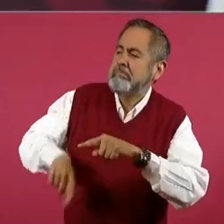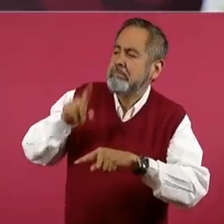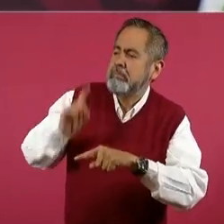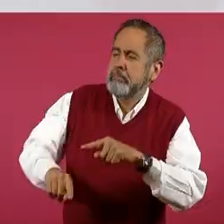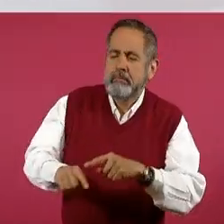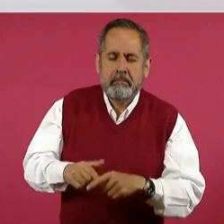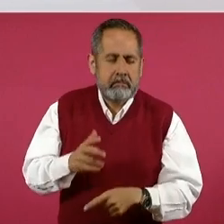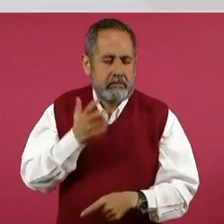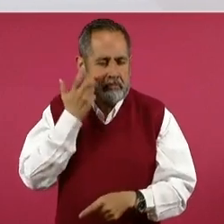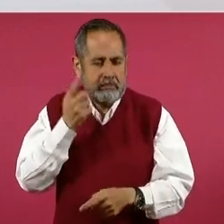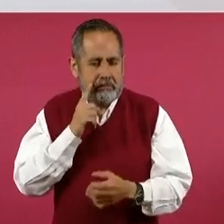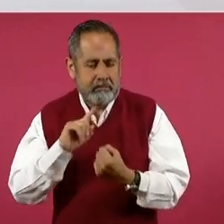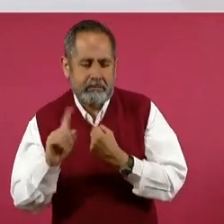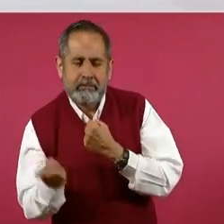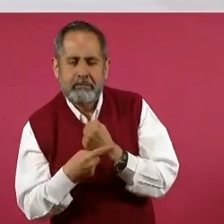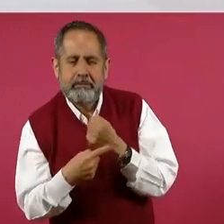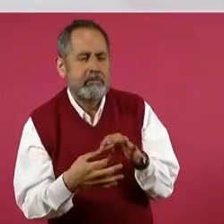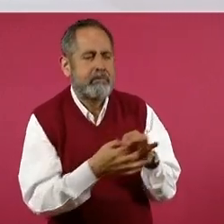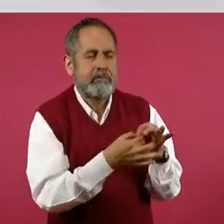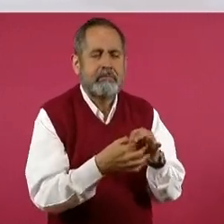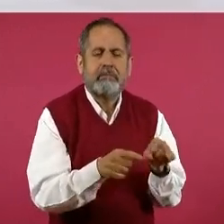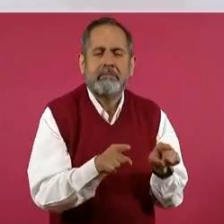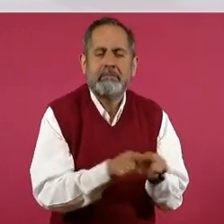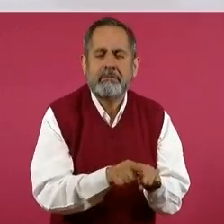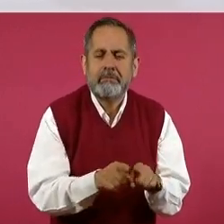Marín. Eran